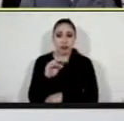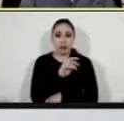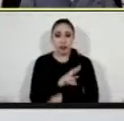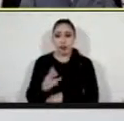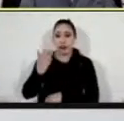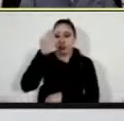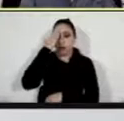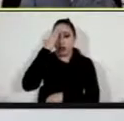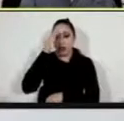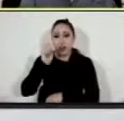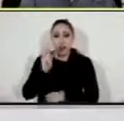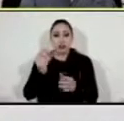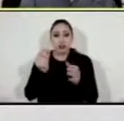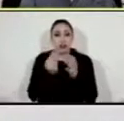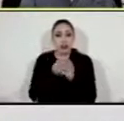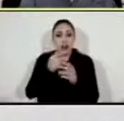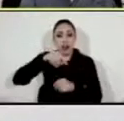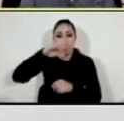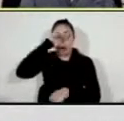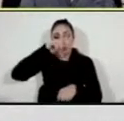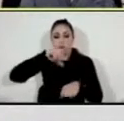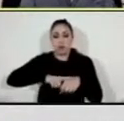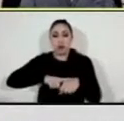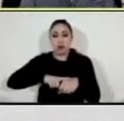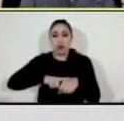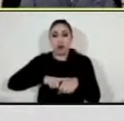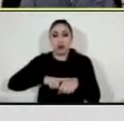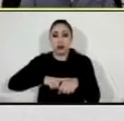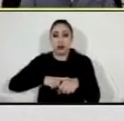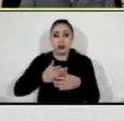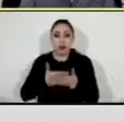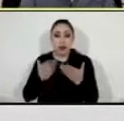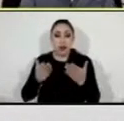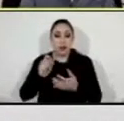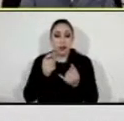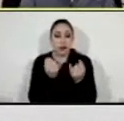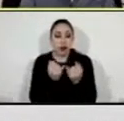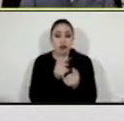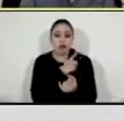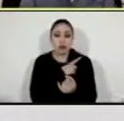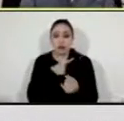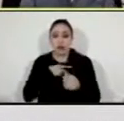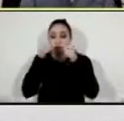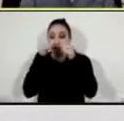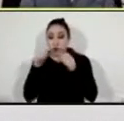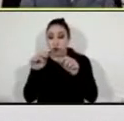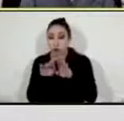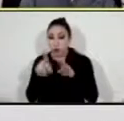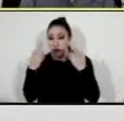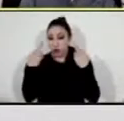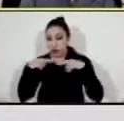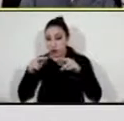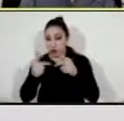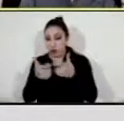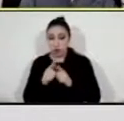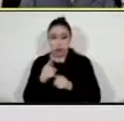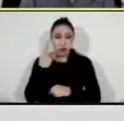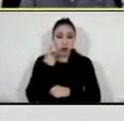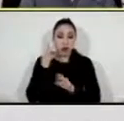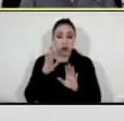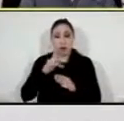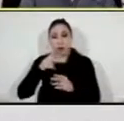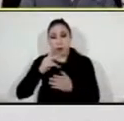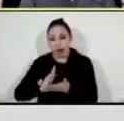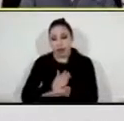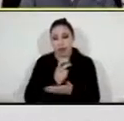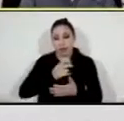cultura al declararnos, además de animales políticos, animales culturales.